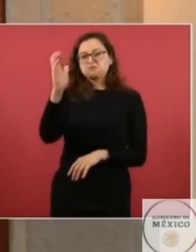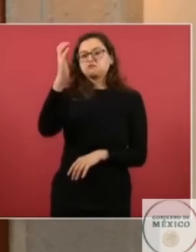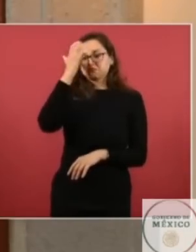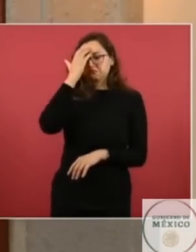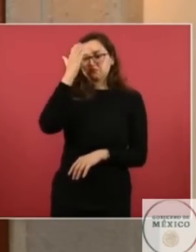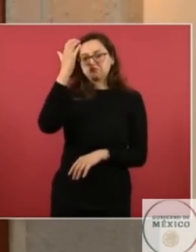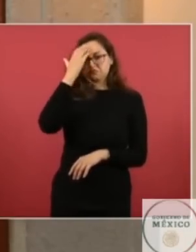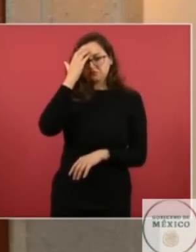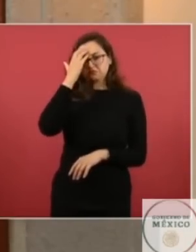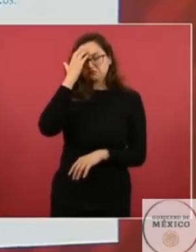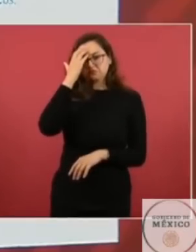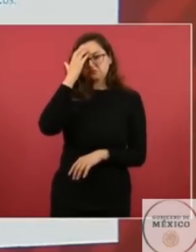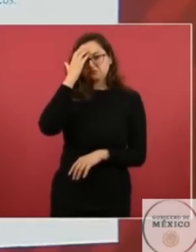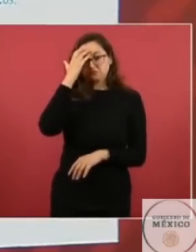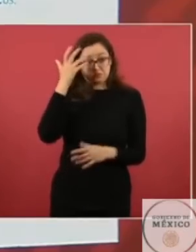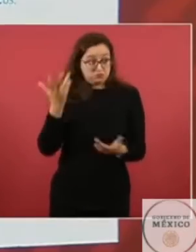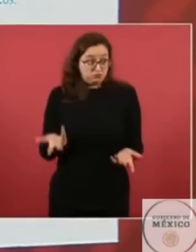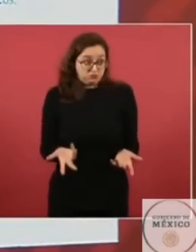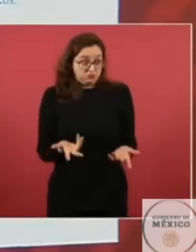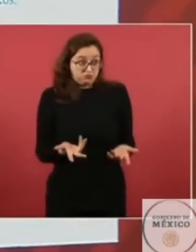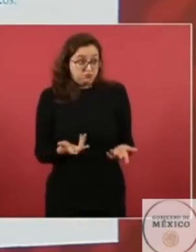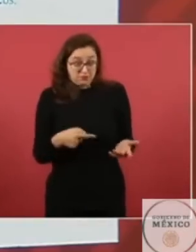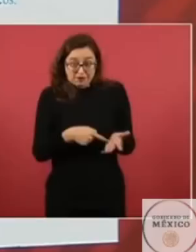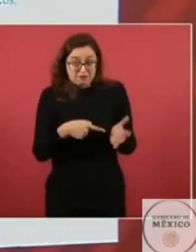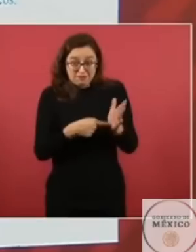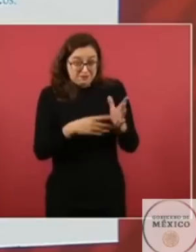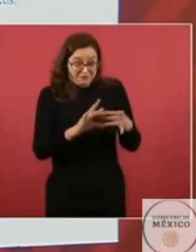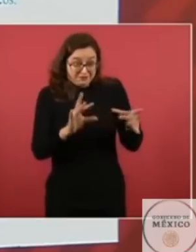ya esto debería de ser la aclaración famosa, pues,